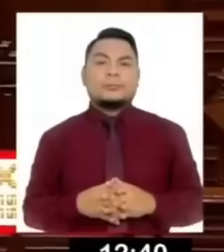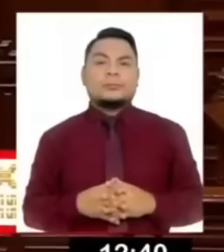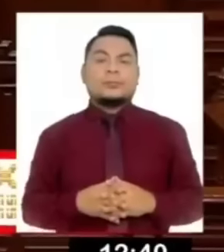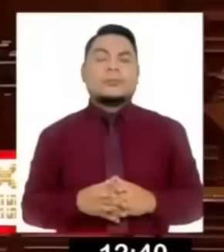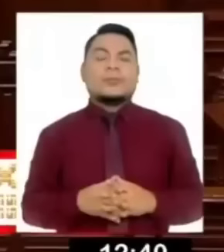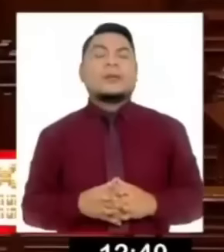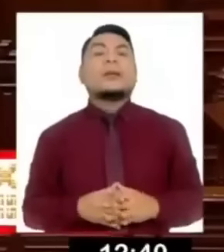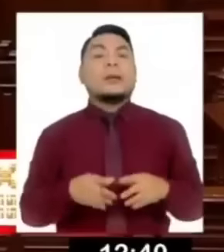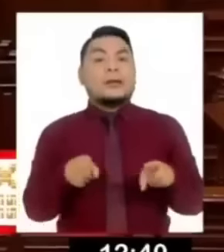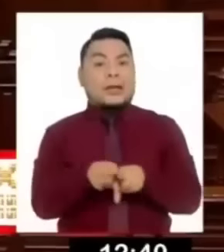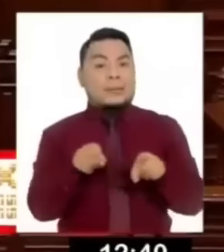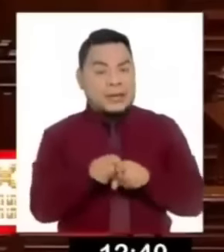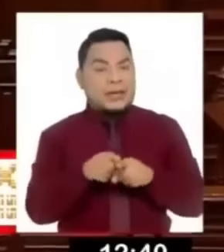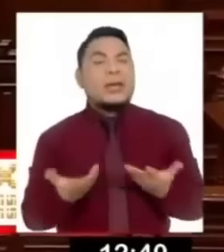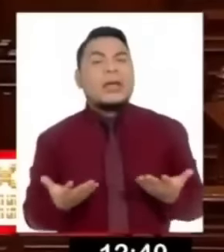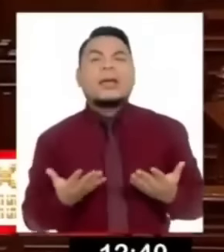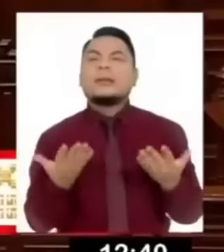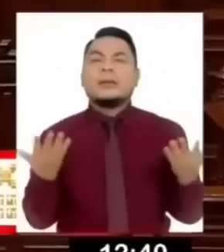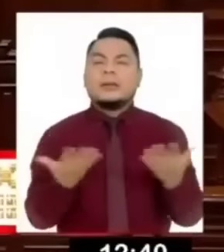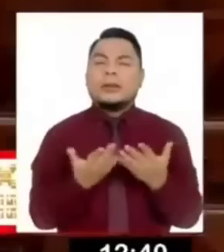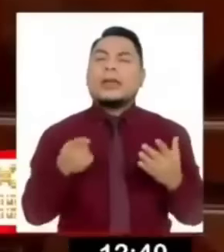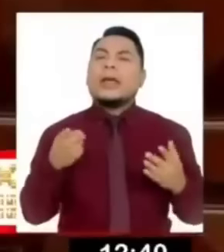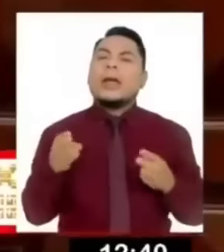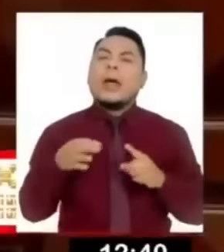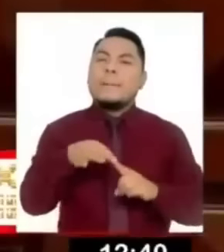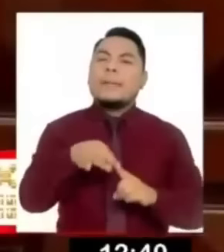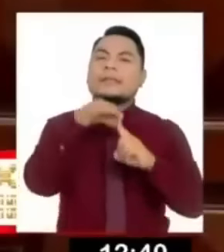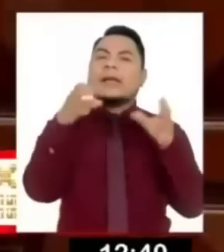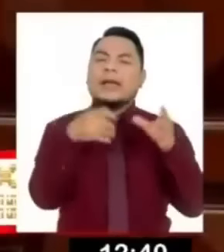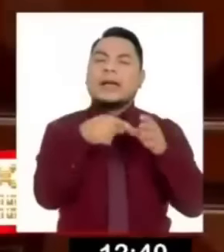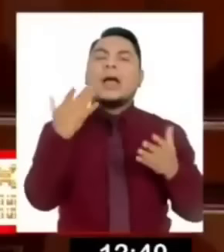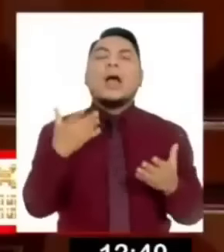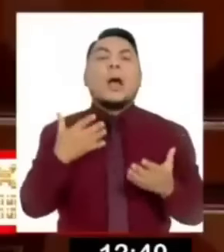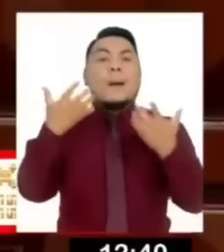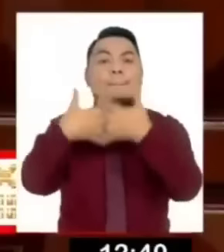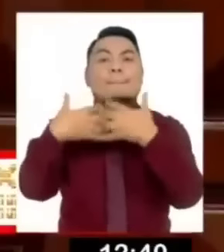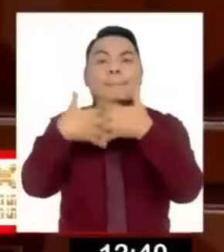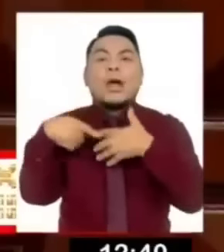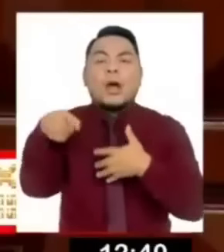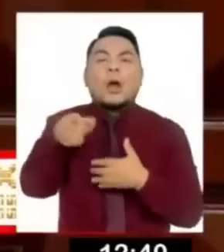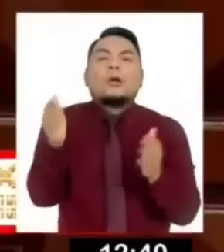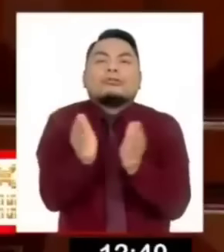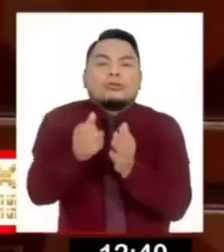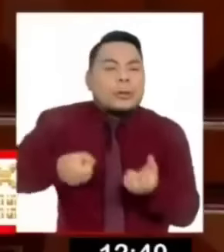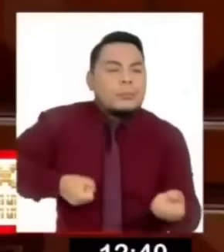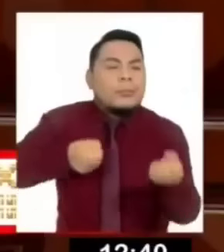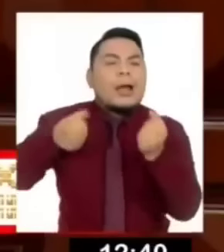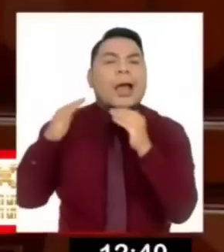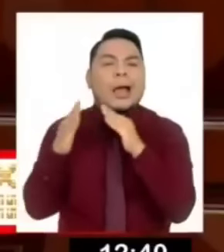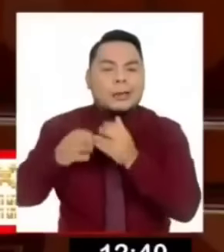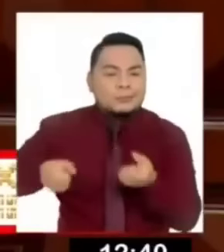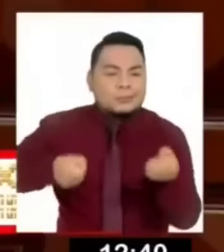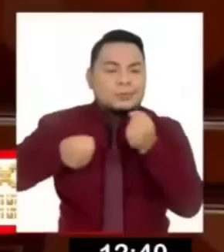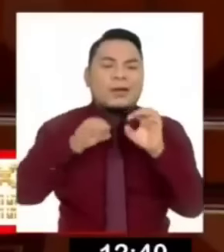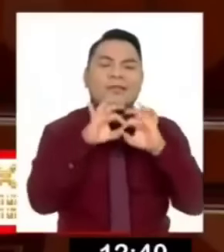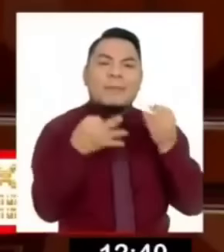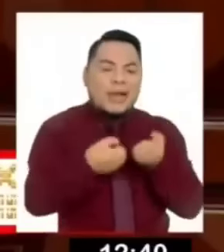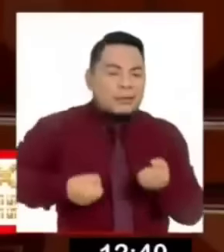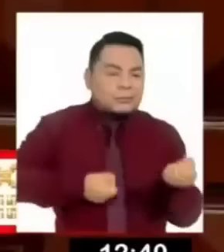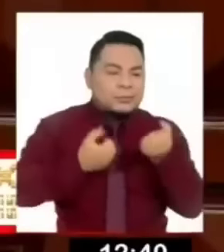De manera especial, del pequeño productor agropecuario y aún de la agricultura